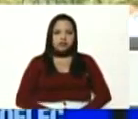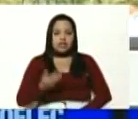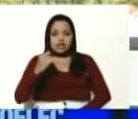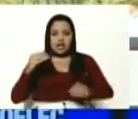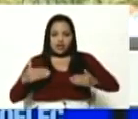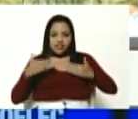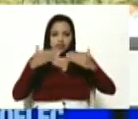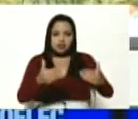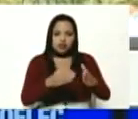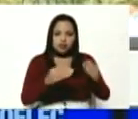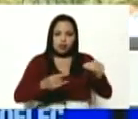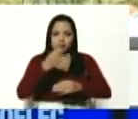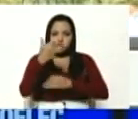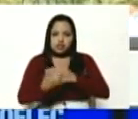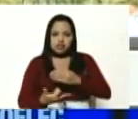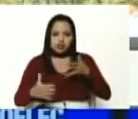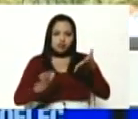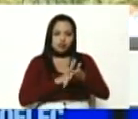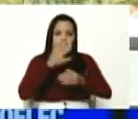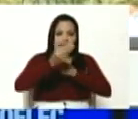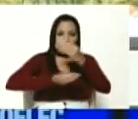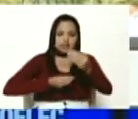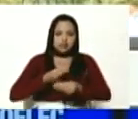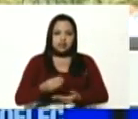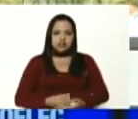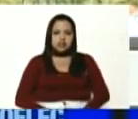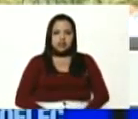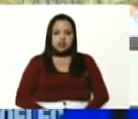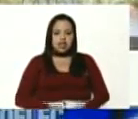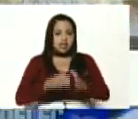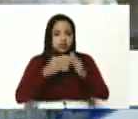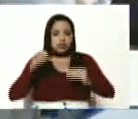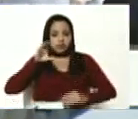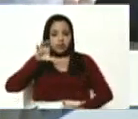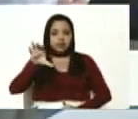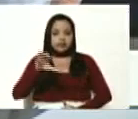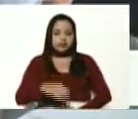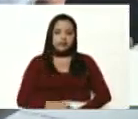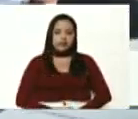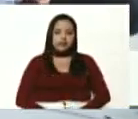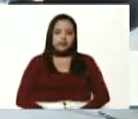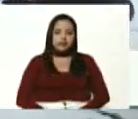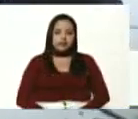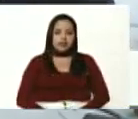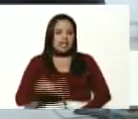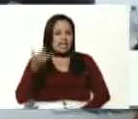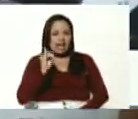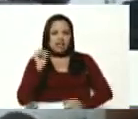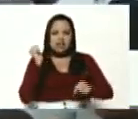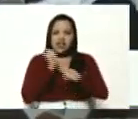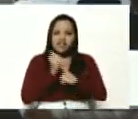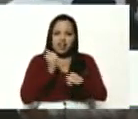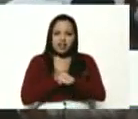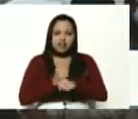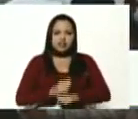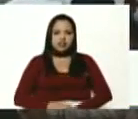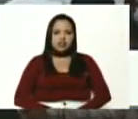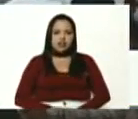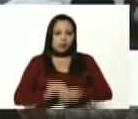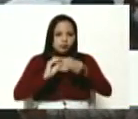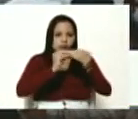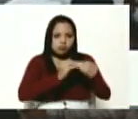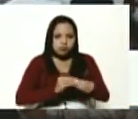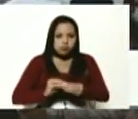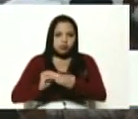proyectos de generación de todo el país y estamos trabajando con la colocación de la